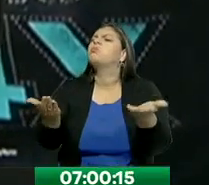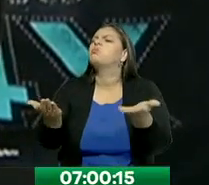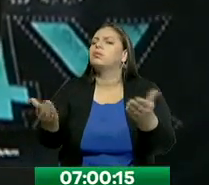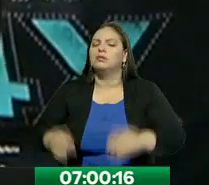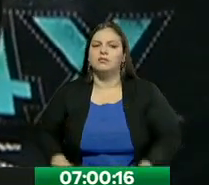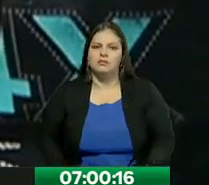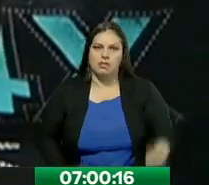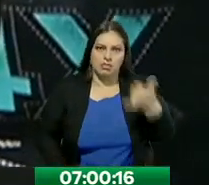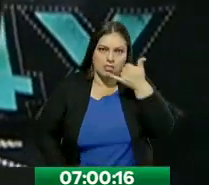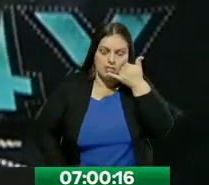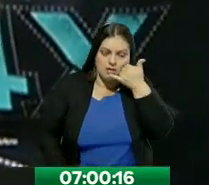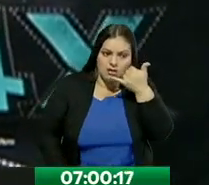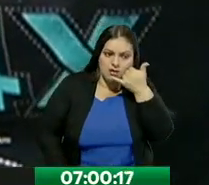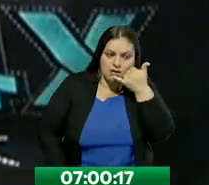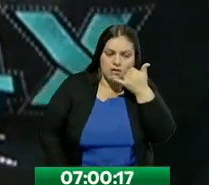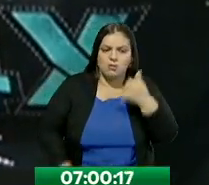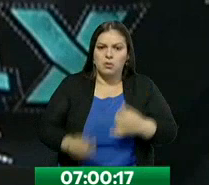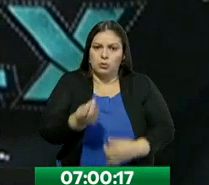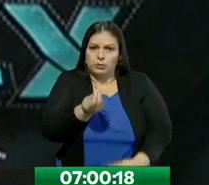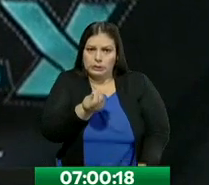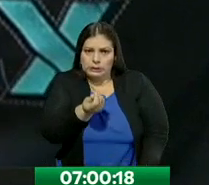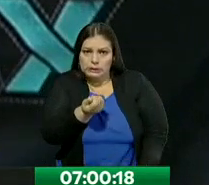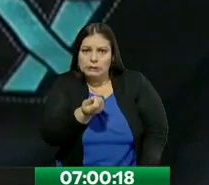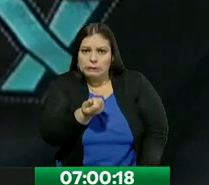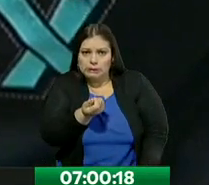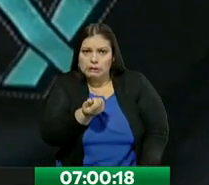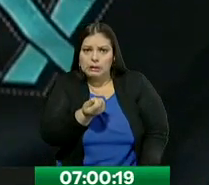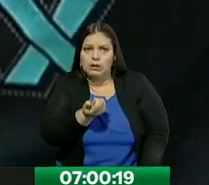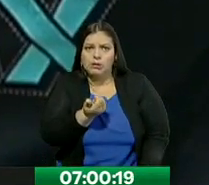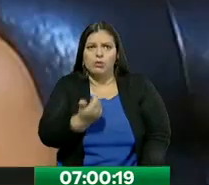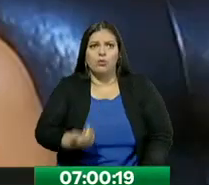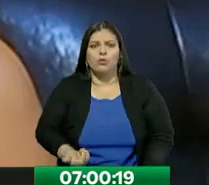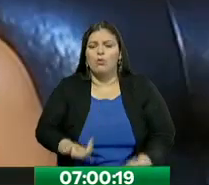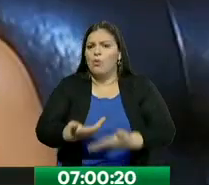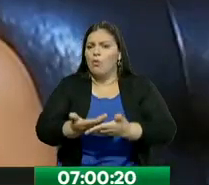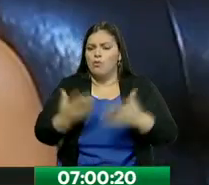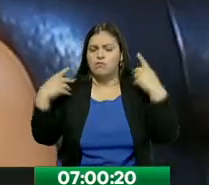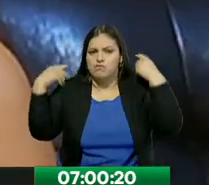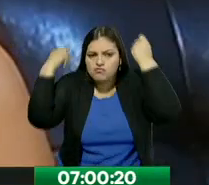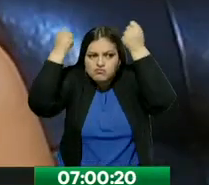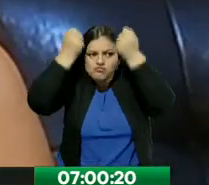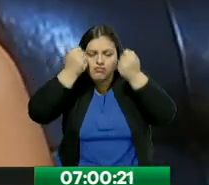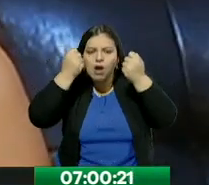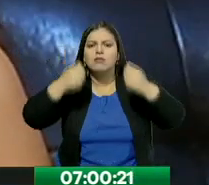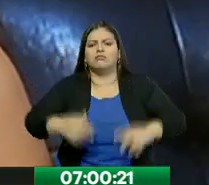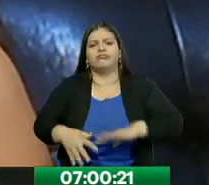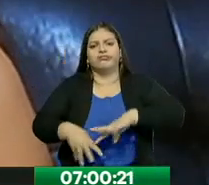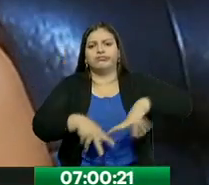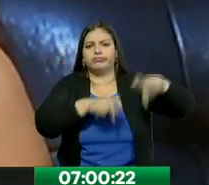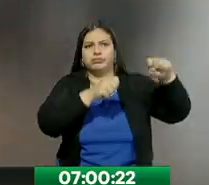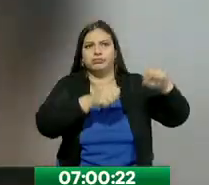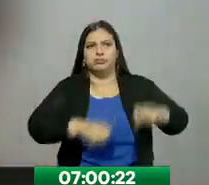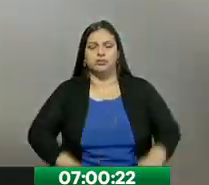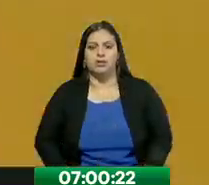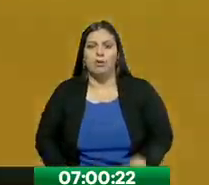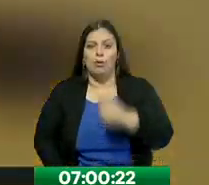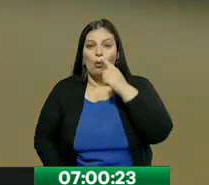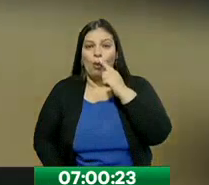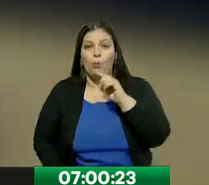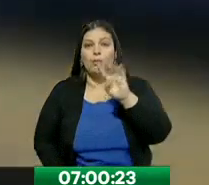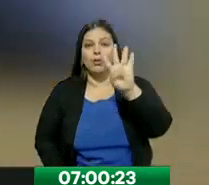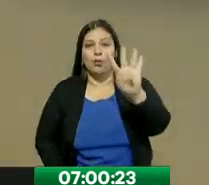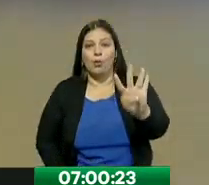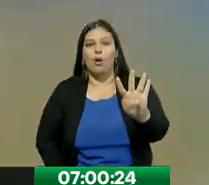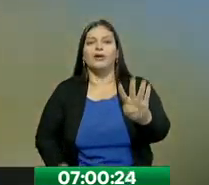Teléfono, dinero, unas pertenencias, buzo. Habían cuatro personas de color que se habían acercado